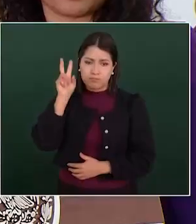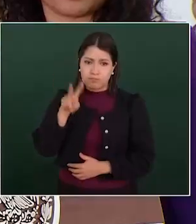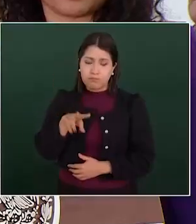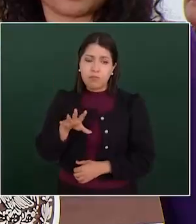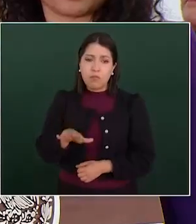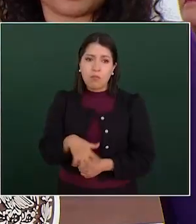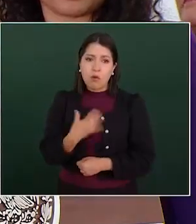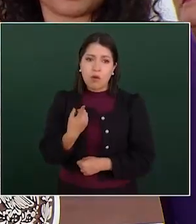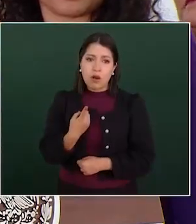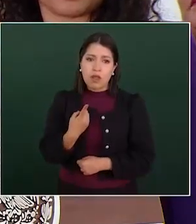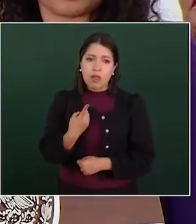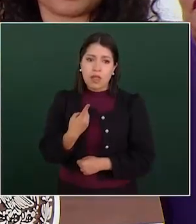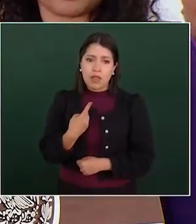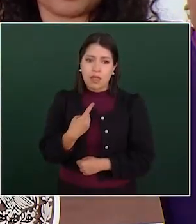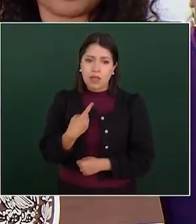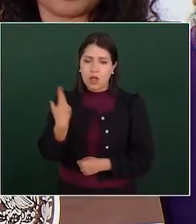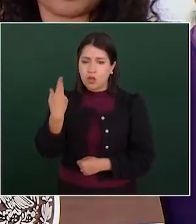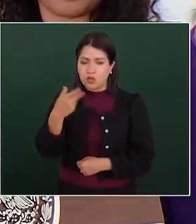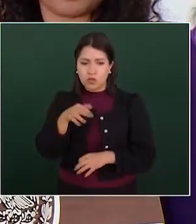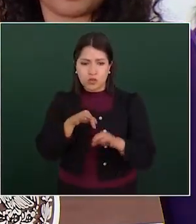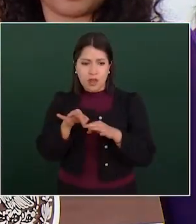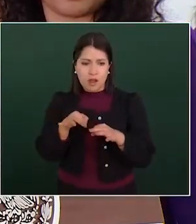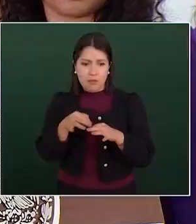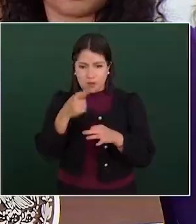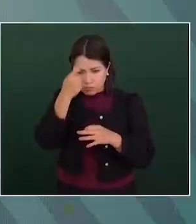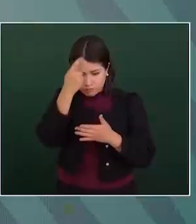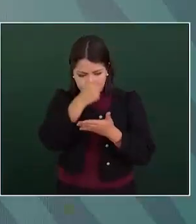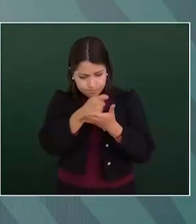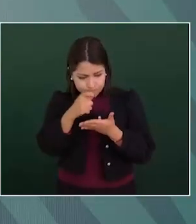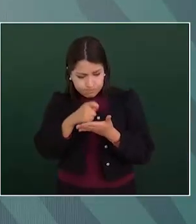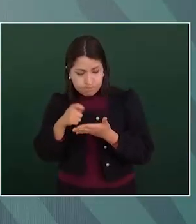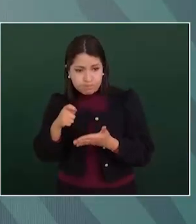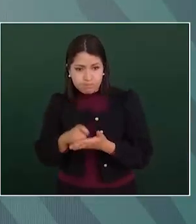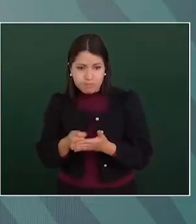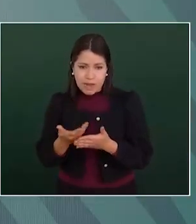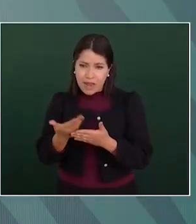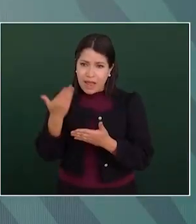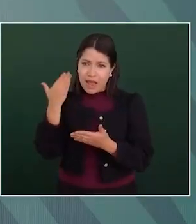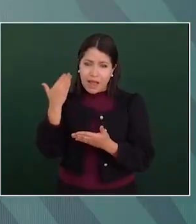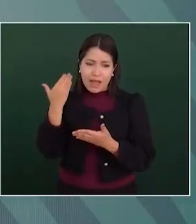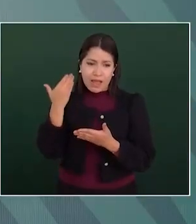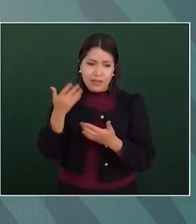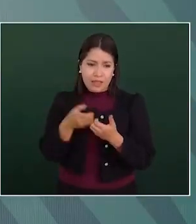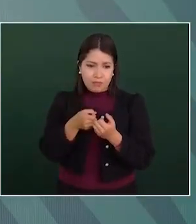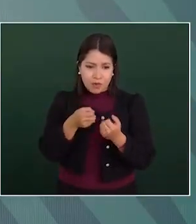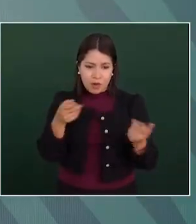por lo que hizo y lo que escribió, dictó en los sentimientos de la nación.